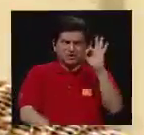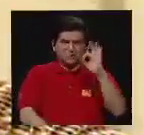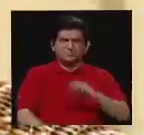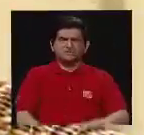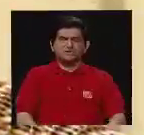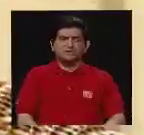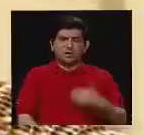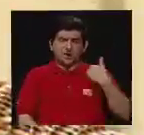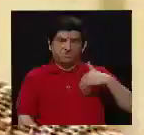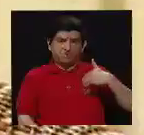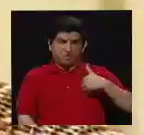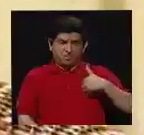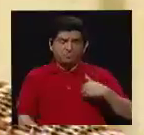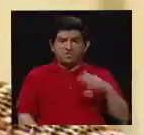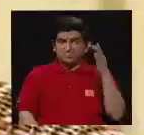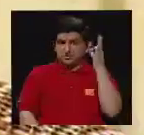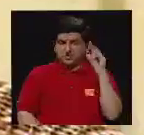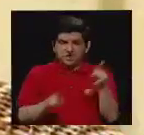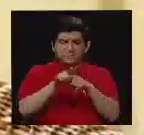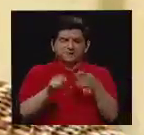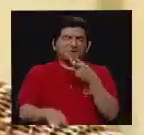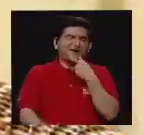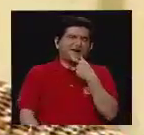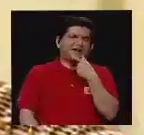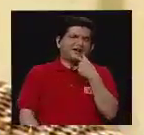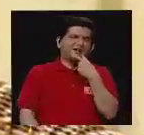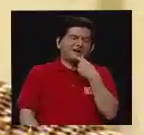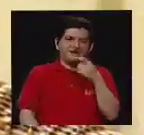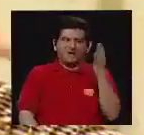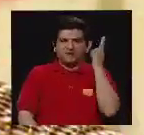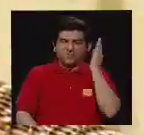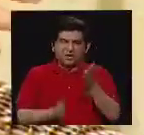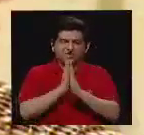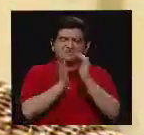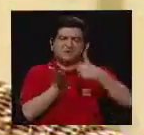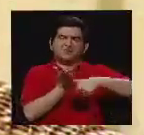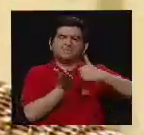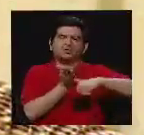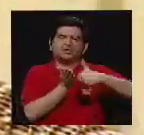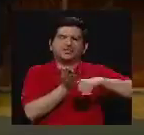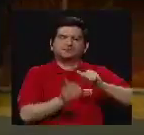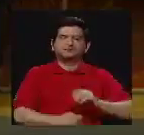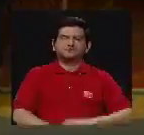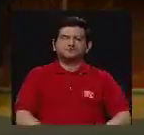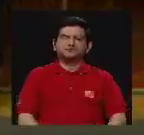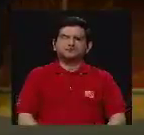XIX los hombres y muchas mujeres también se reían cuando las mujeres pedían el voto.